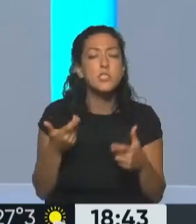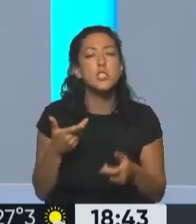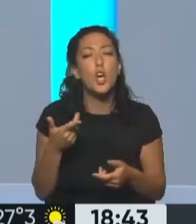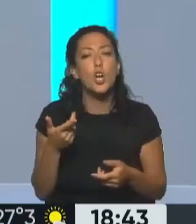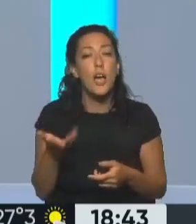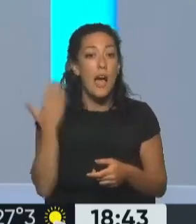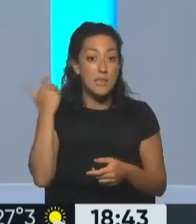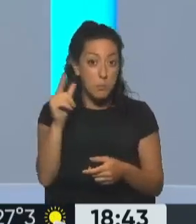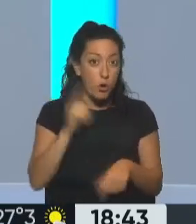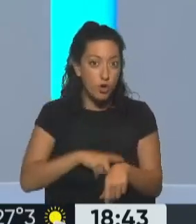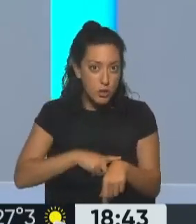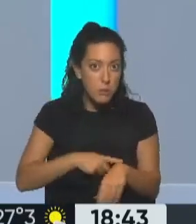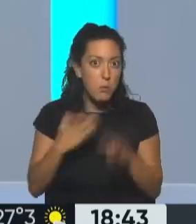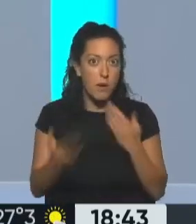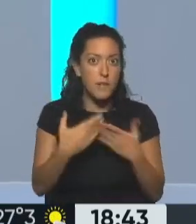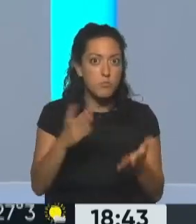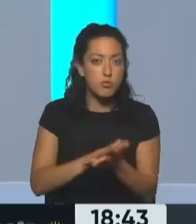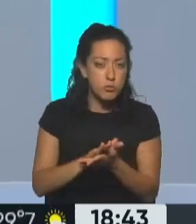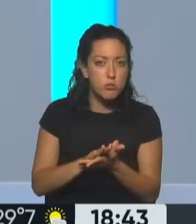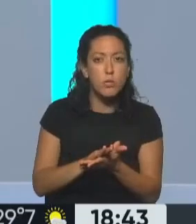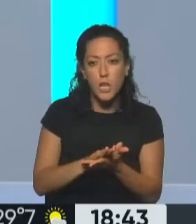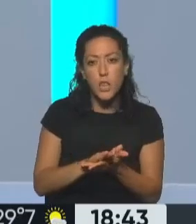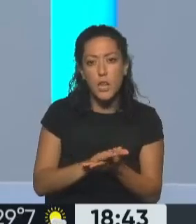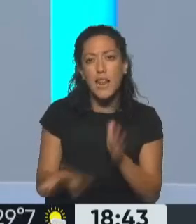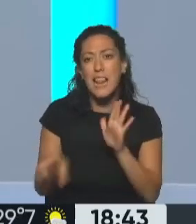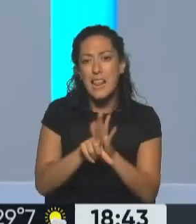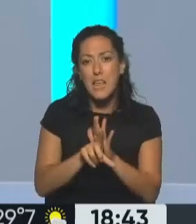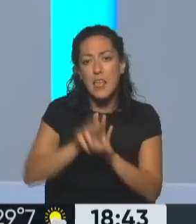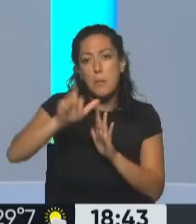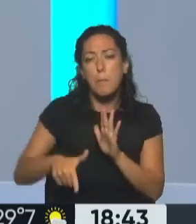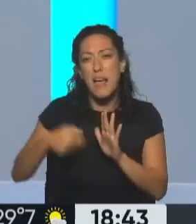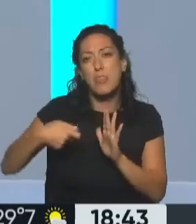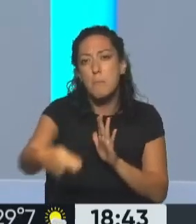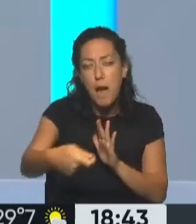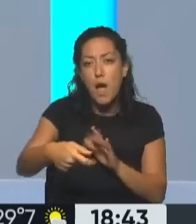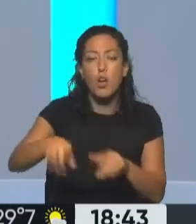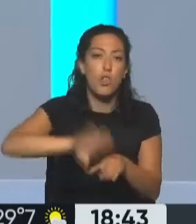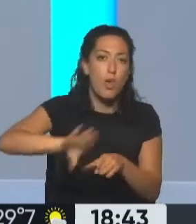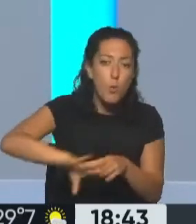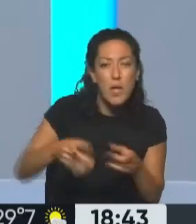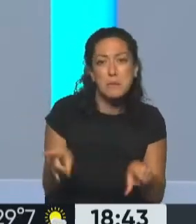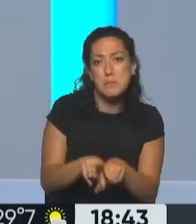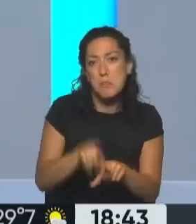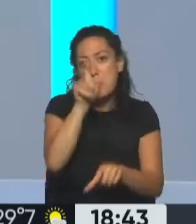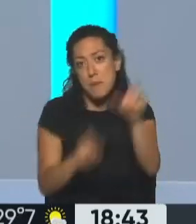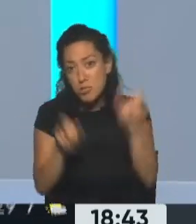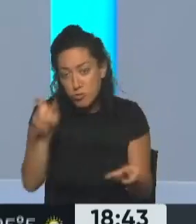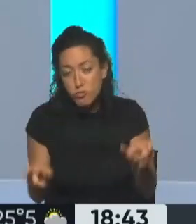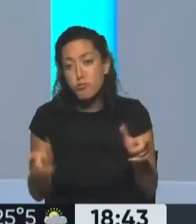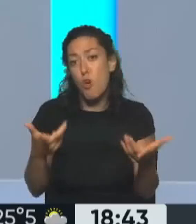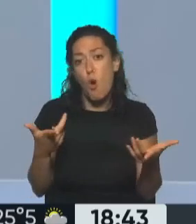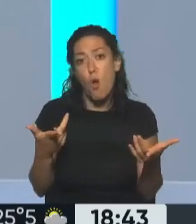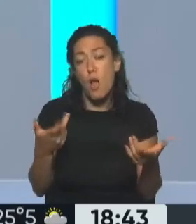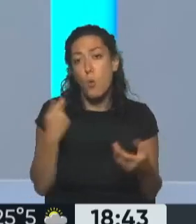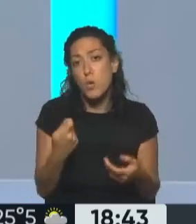pago, observar los movimientos de la cuenta, enviar dinero a otras cuentas, pagar con QR y utilizar el Human Chat, un asistente